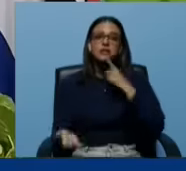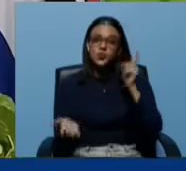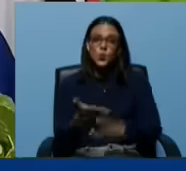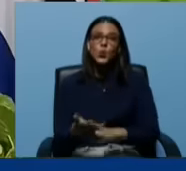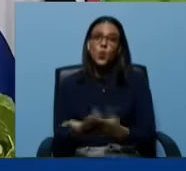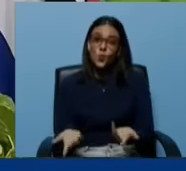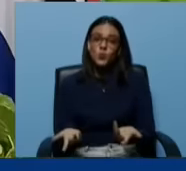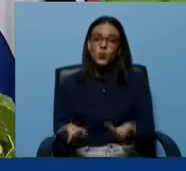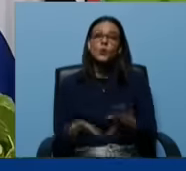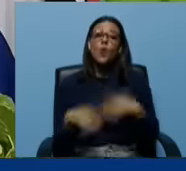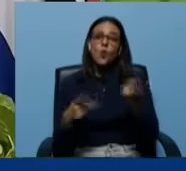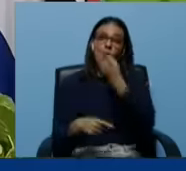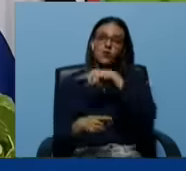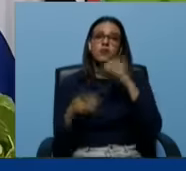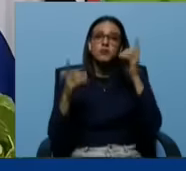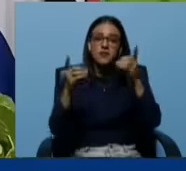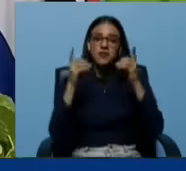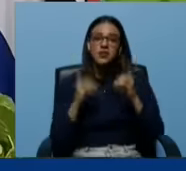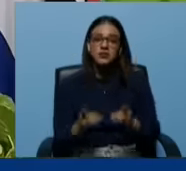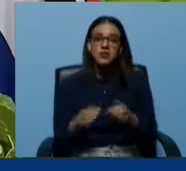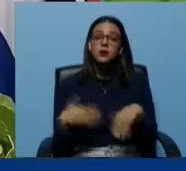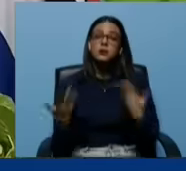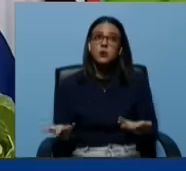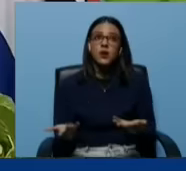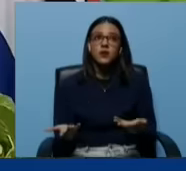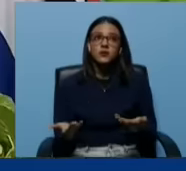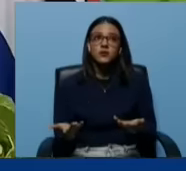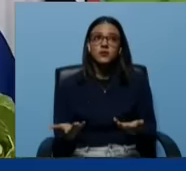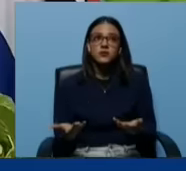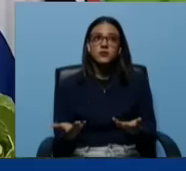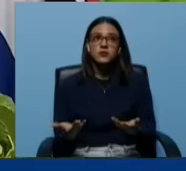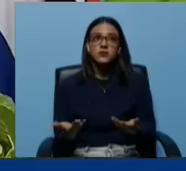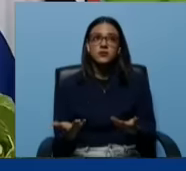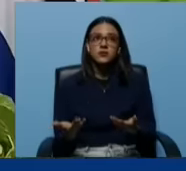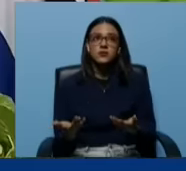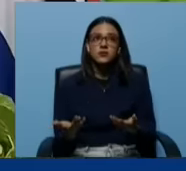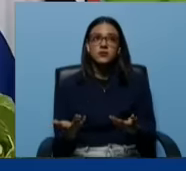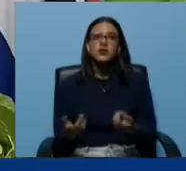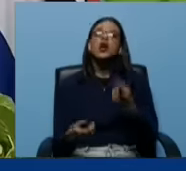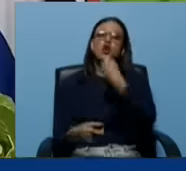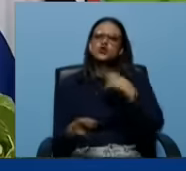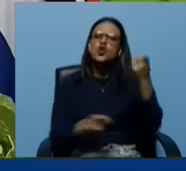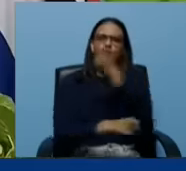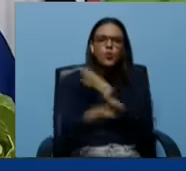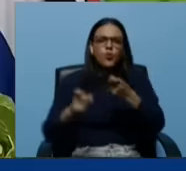Cuando decidieron, bueno, irse por la vía electoral.